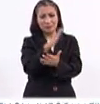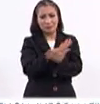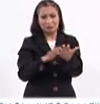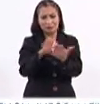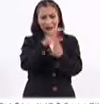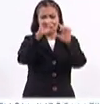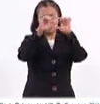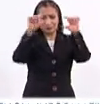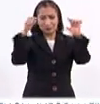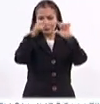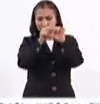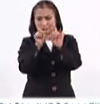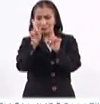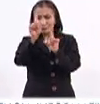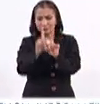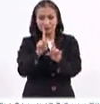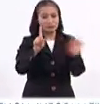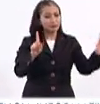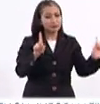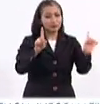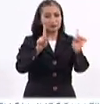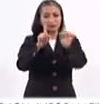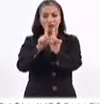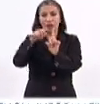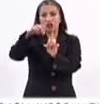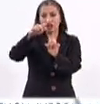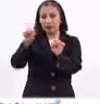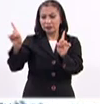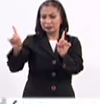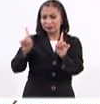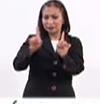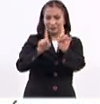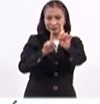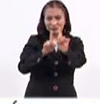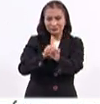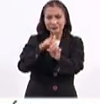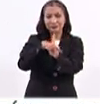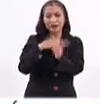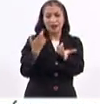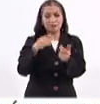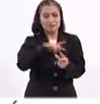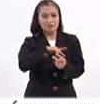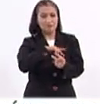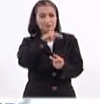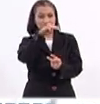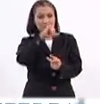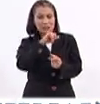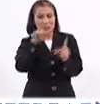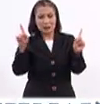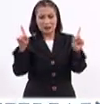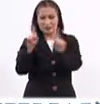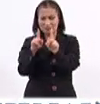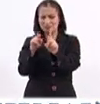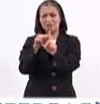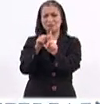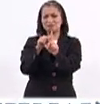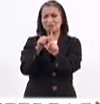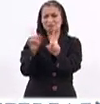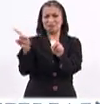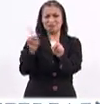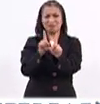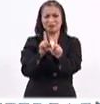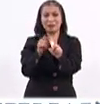de la pieza, y se encuentra con otras notas. Entre ellas se encuentra con otra que se llama Mi. Y pues